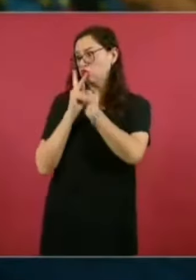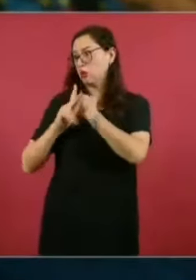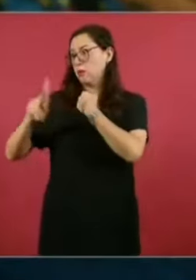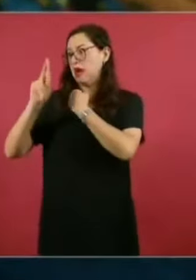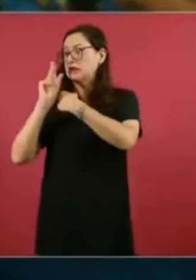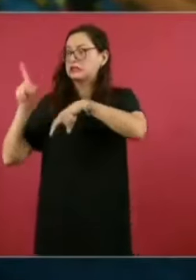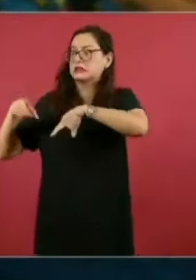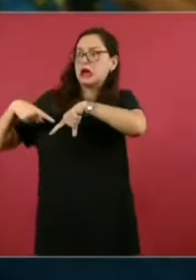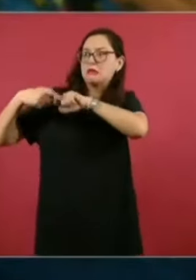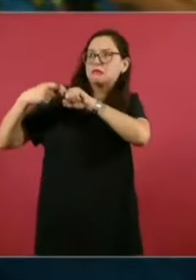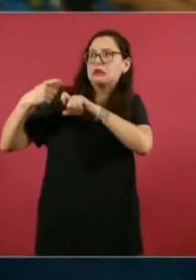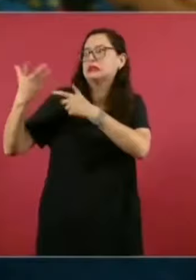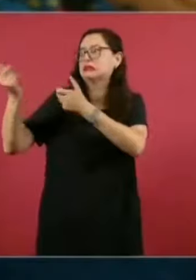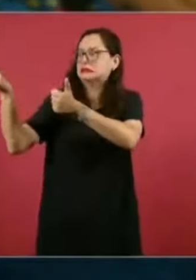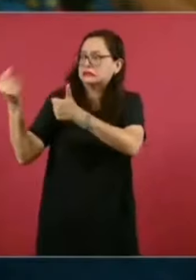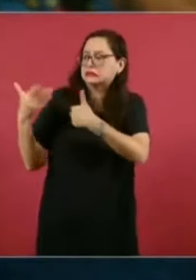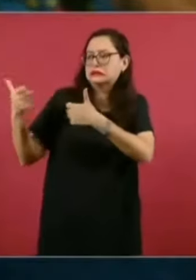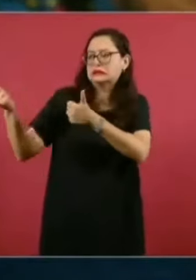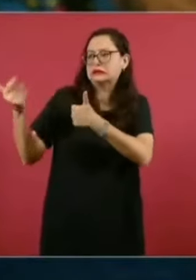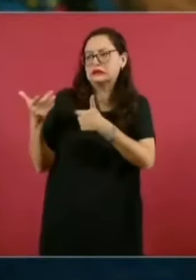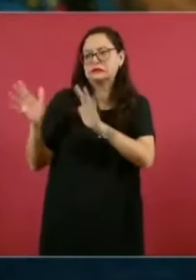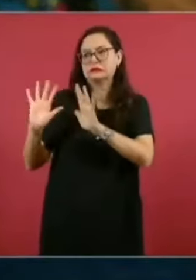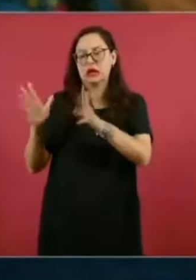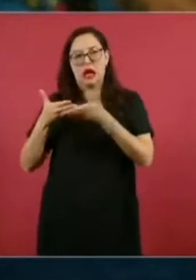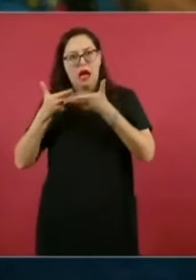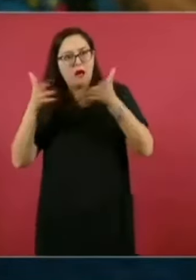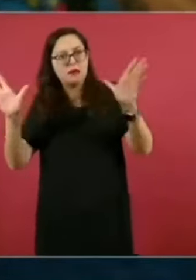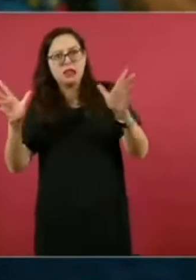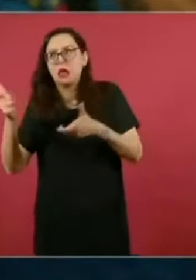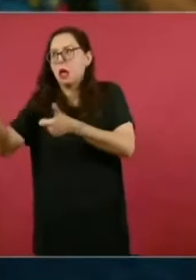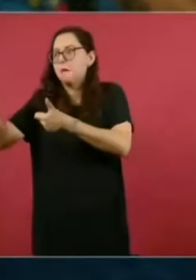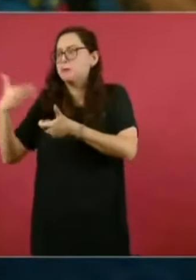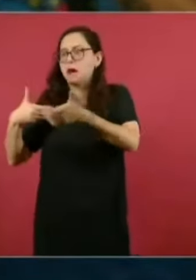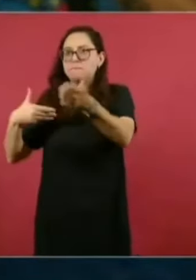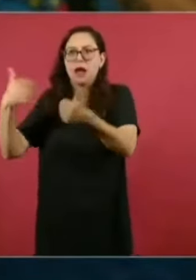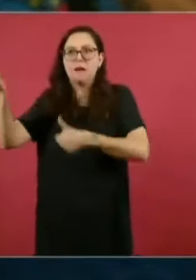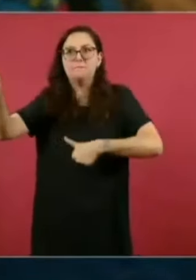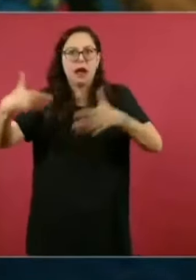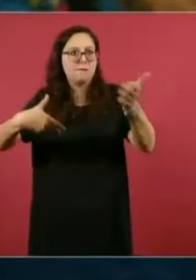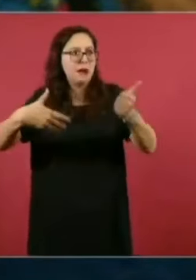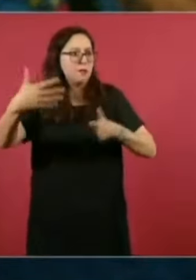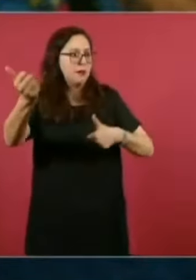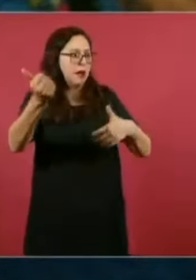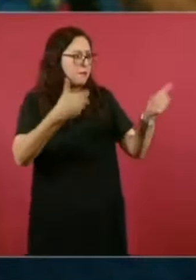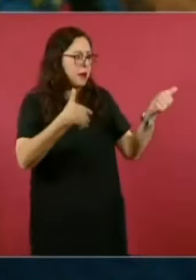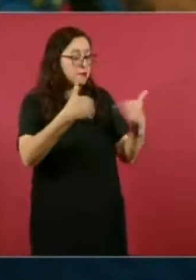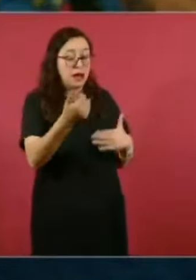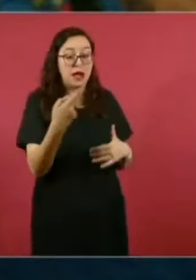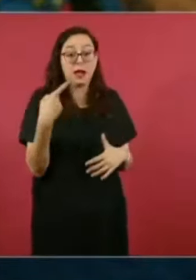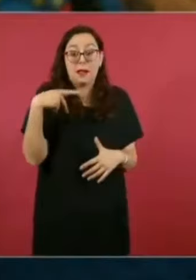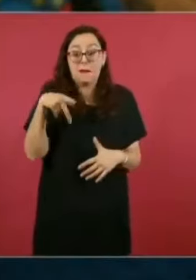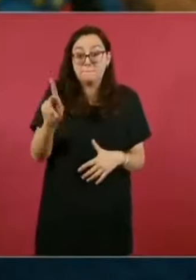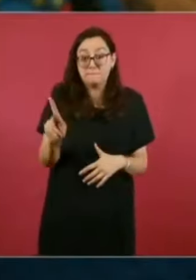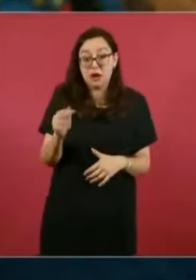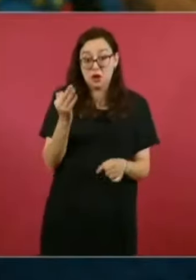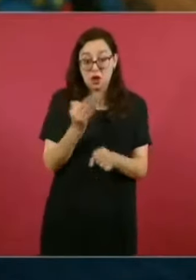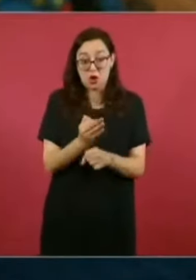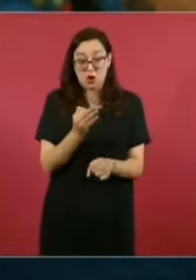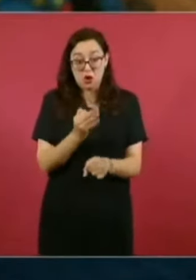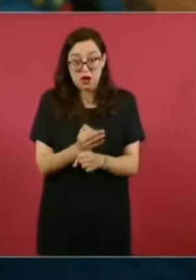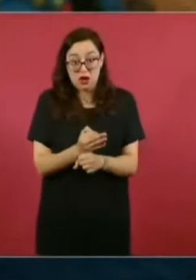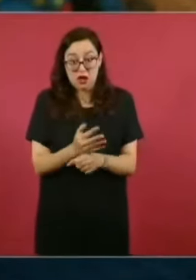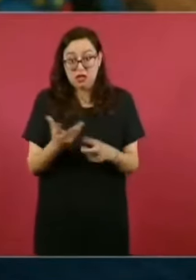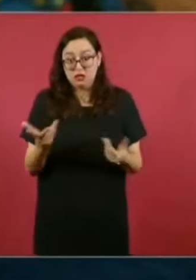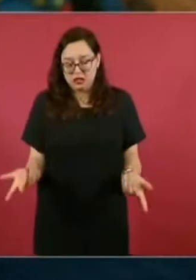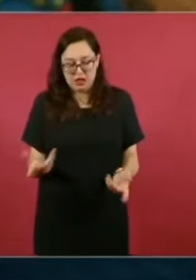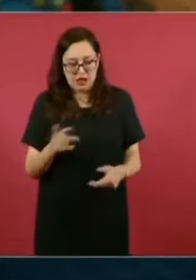de una sola procedencia, sino abrirse los mercados. Pero en nuestro hotel, hoy somos el 90 y tantos% en la sociedad con los